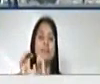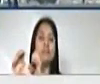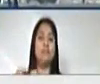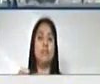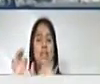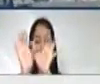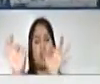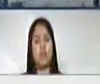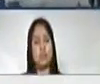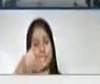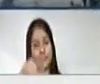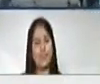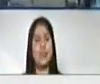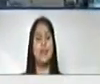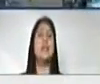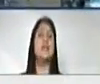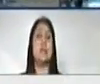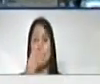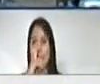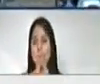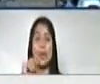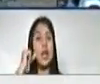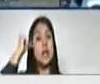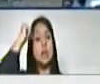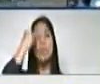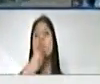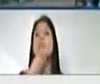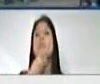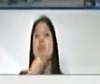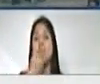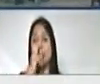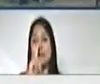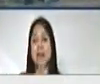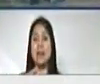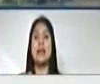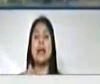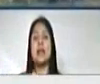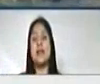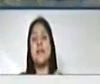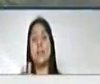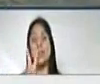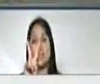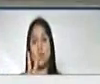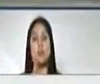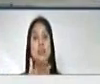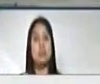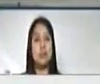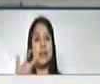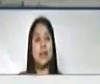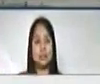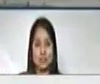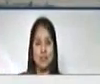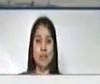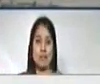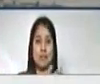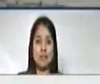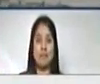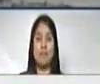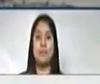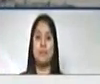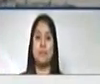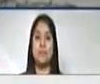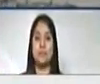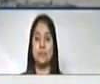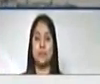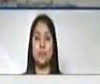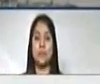la segunda fase de vacunación, que es precisamente donde se han contemplado a los adultos mayores, Alan, y en este punto hay que darle mucha importancia al apoyo